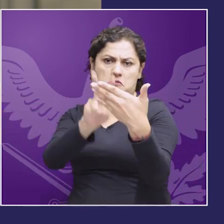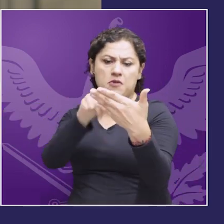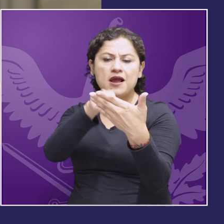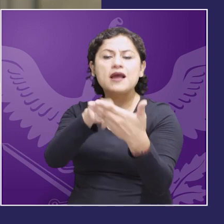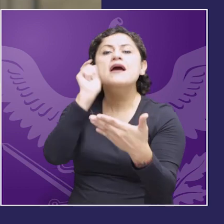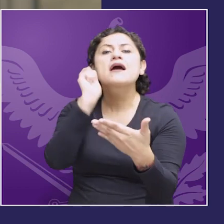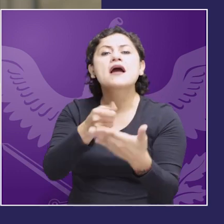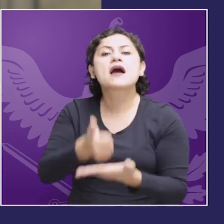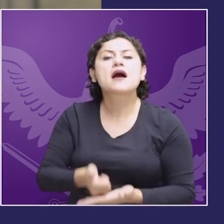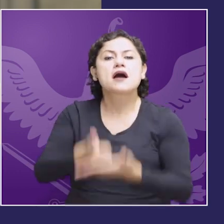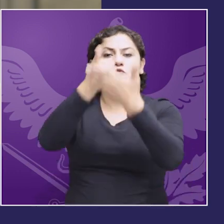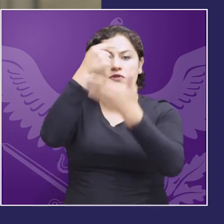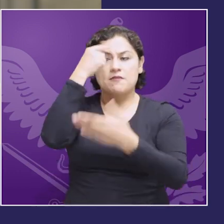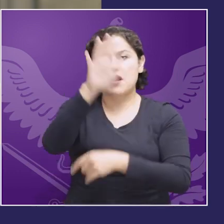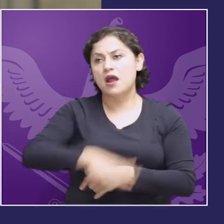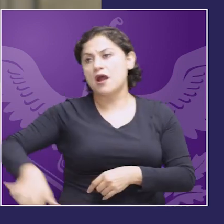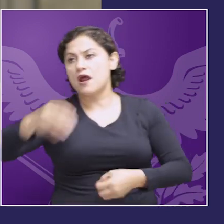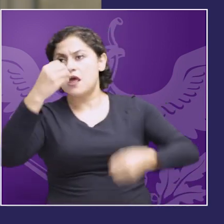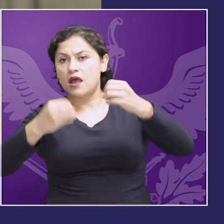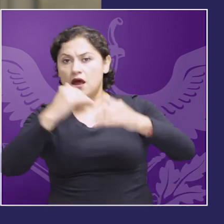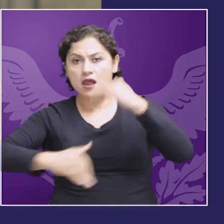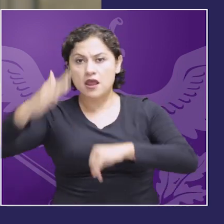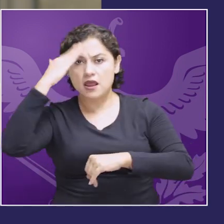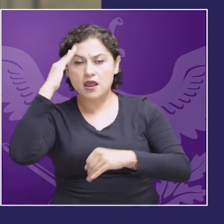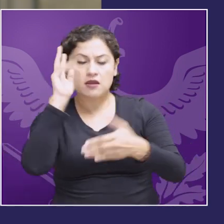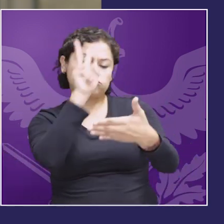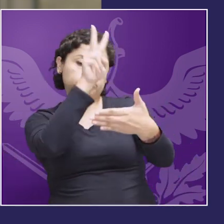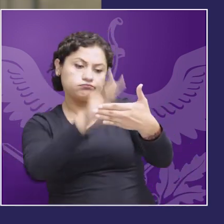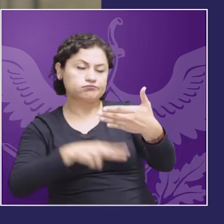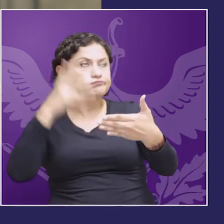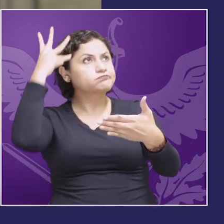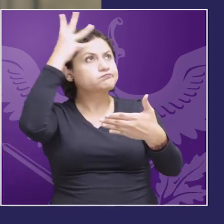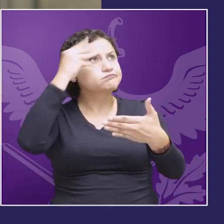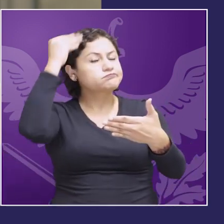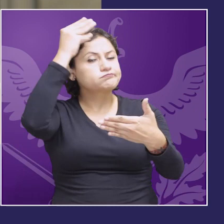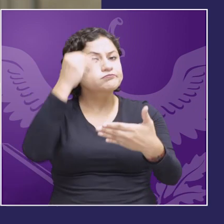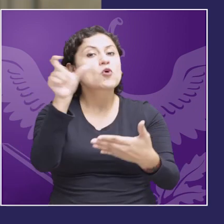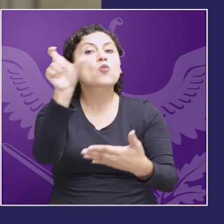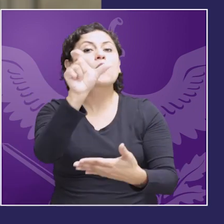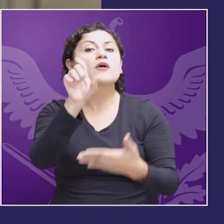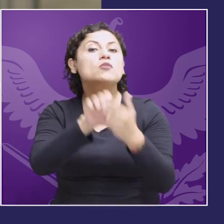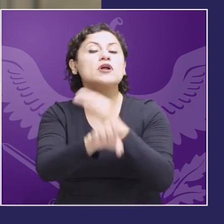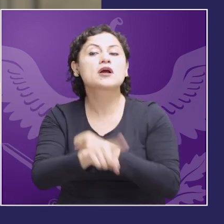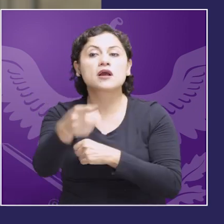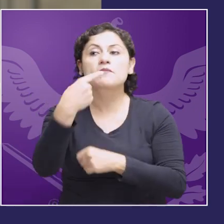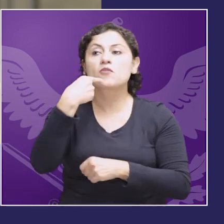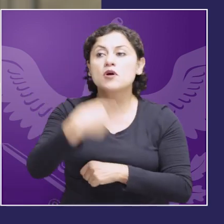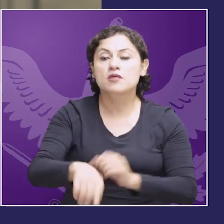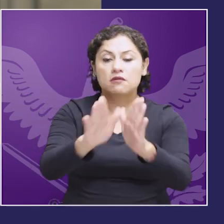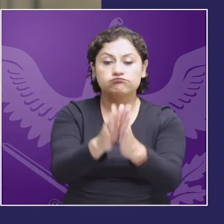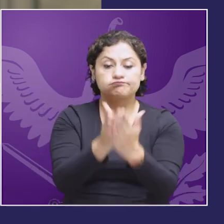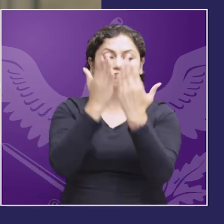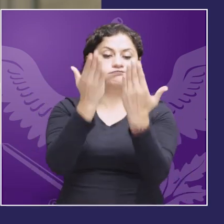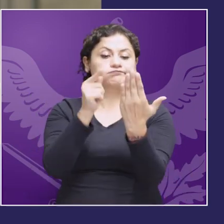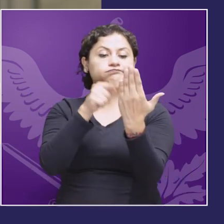que tiene gran interés porque en el fondo marca como una ruta reflexiva respecto a lo que los jueces y juezas